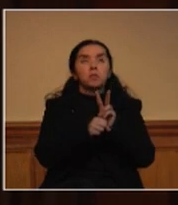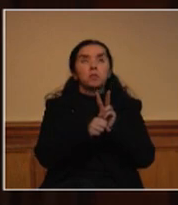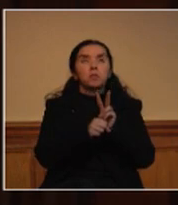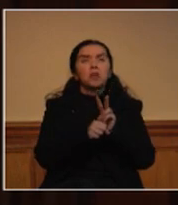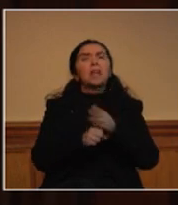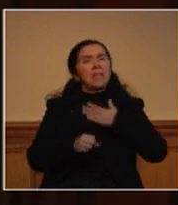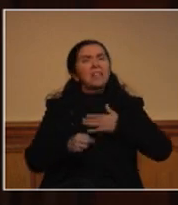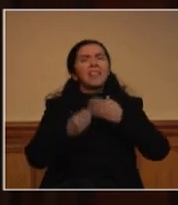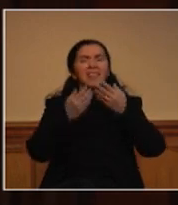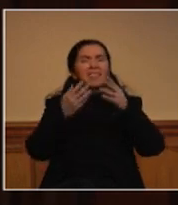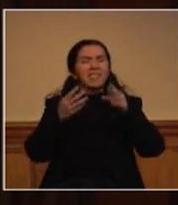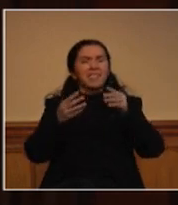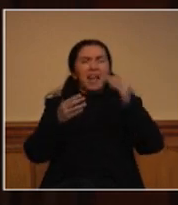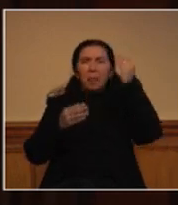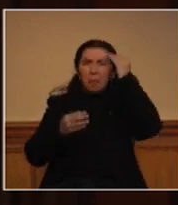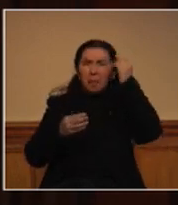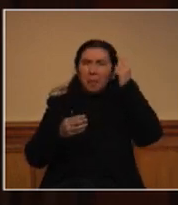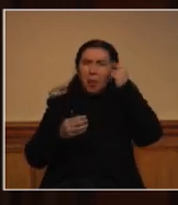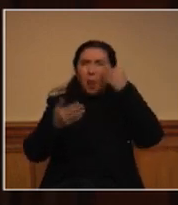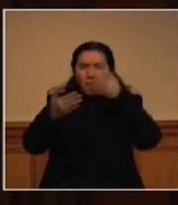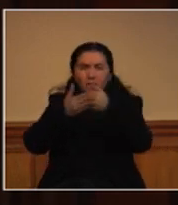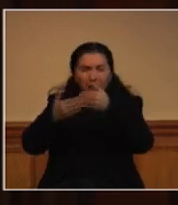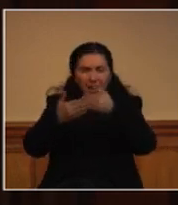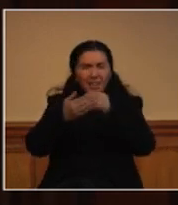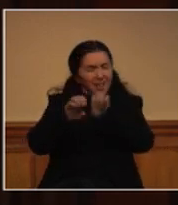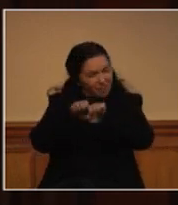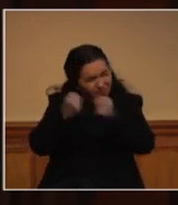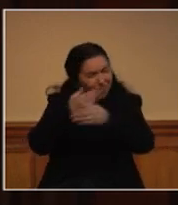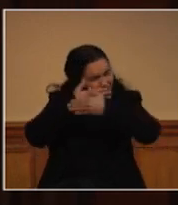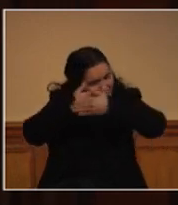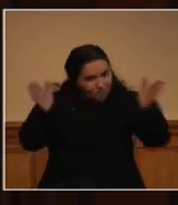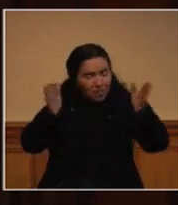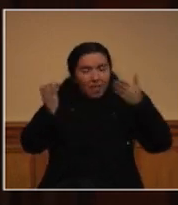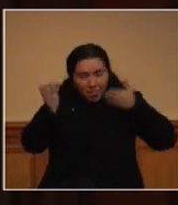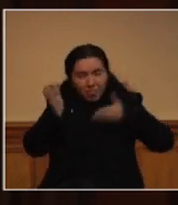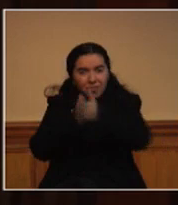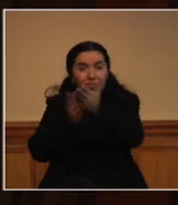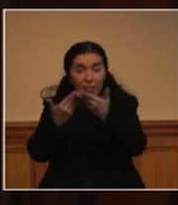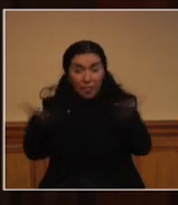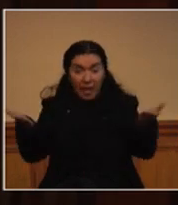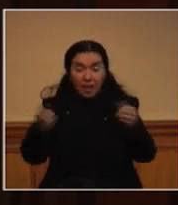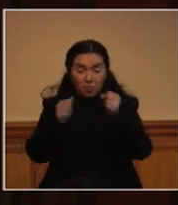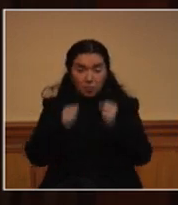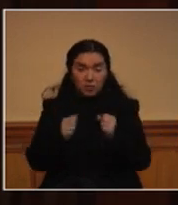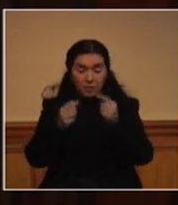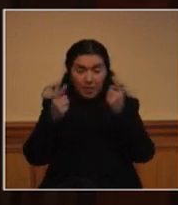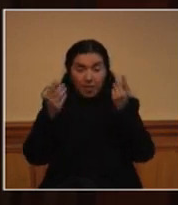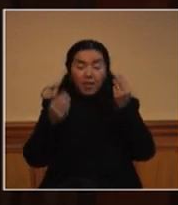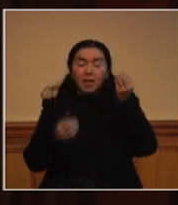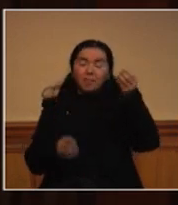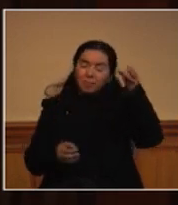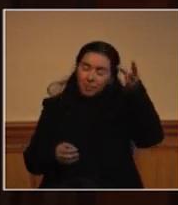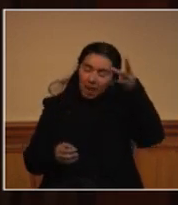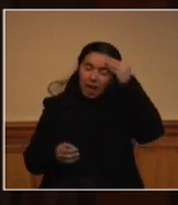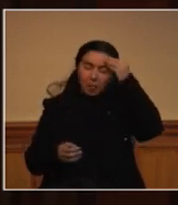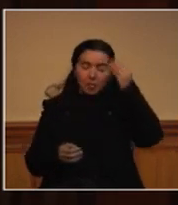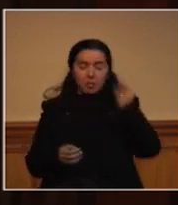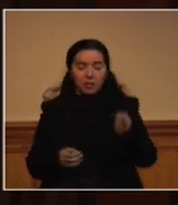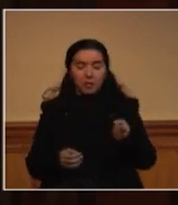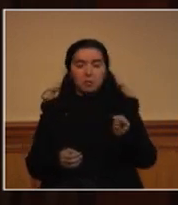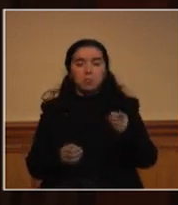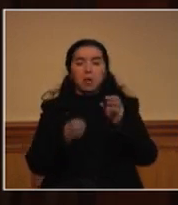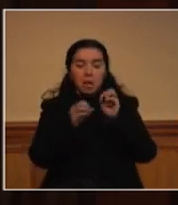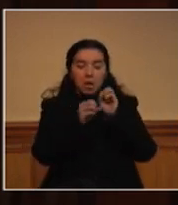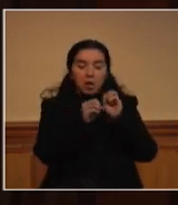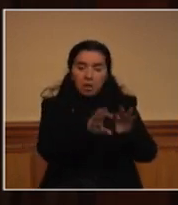romper esas barreras hacia el conocimiento, abrir una nueva puerta, una nueva posibilidad. Y entonces recibieron